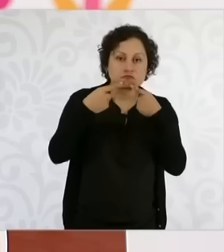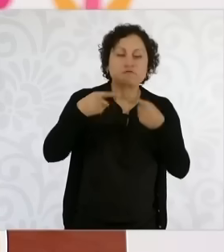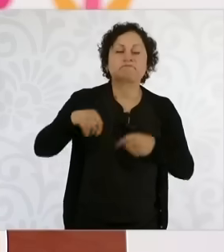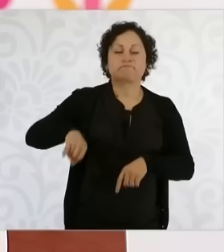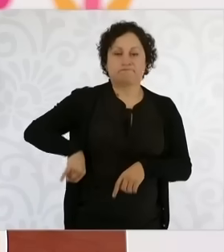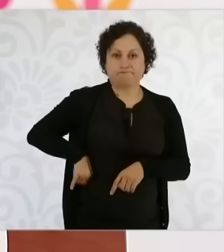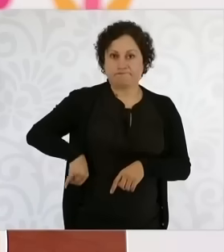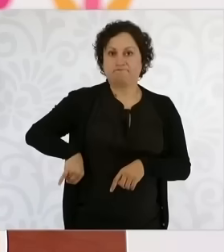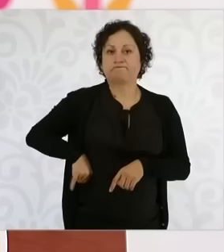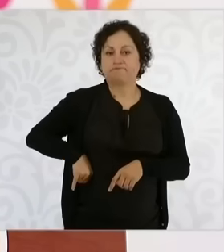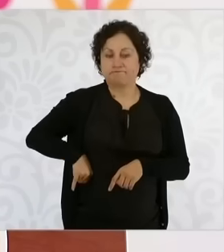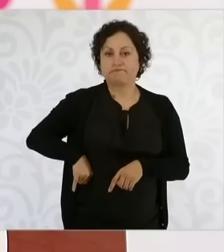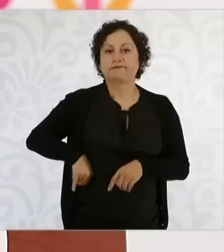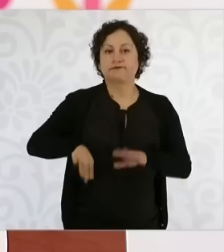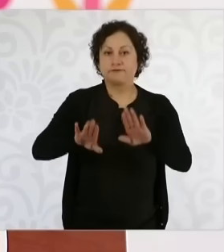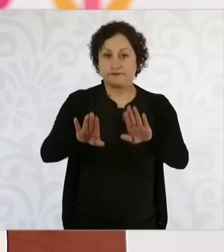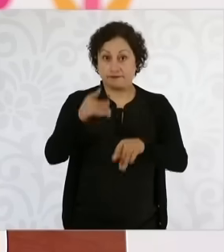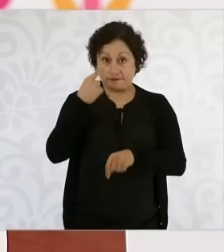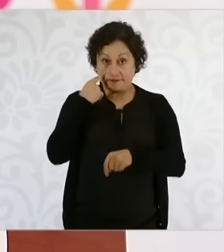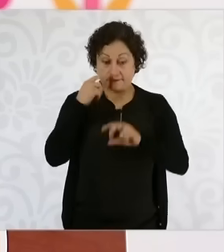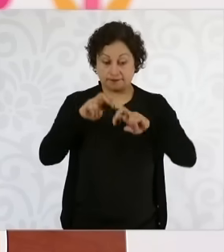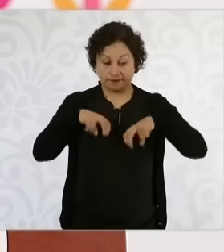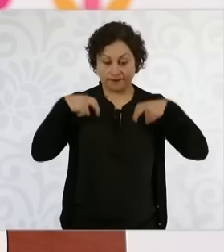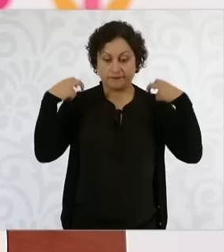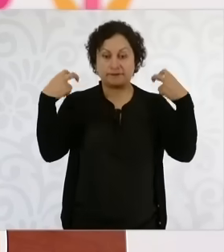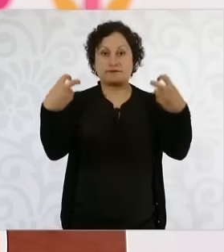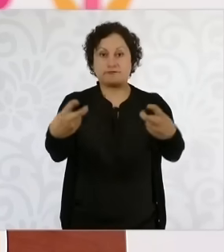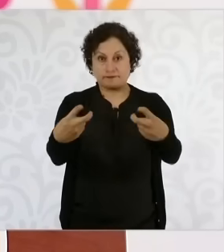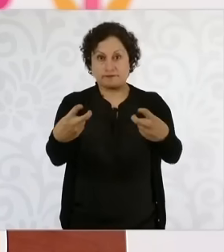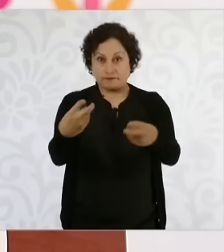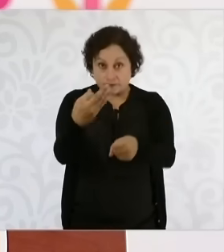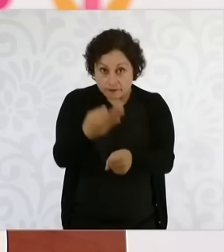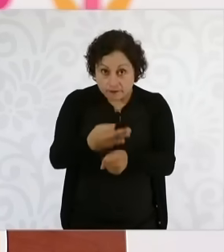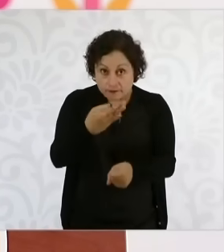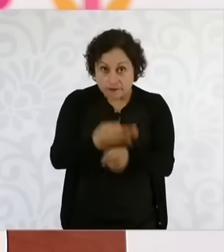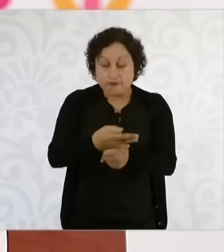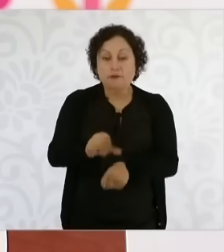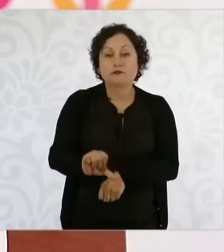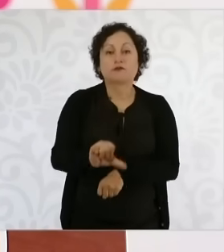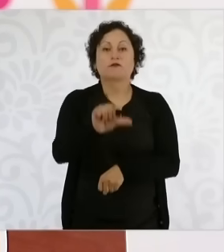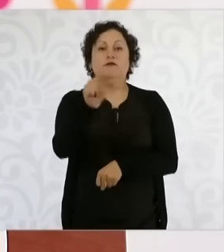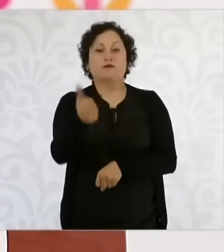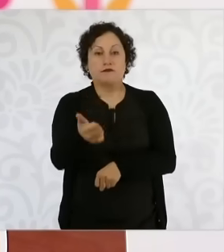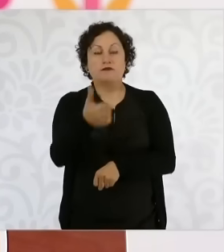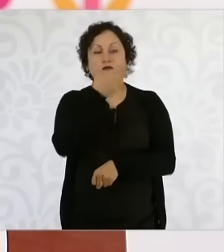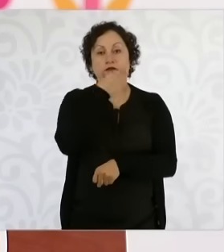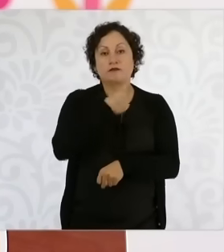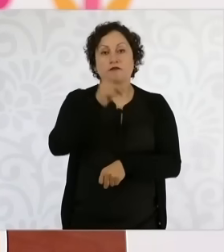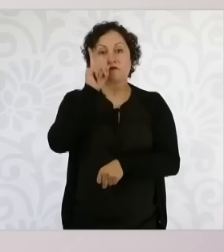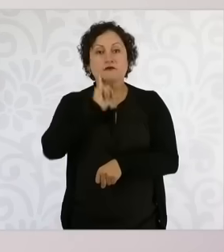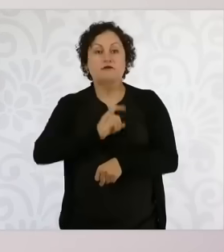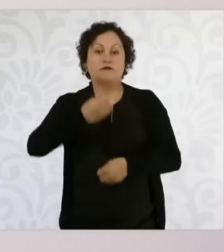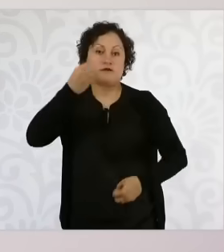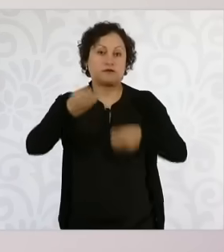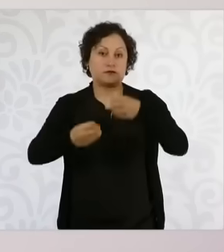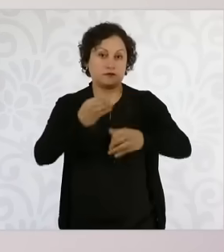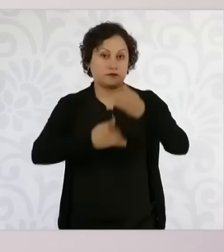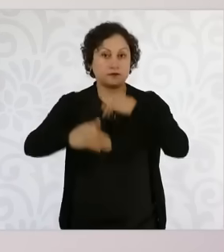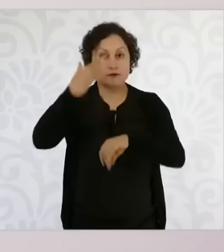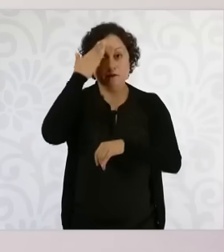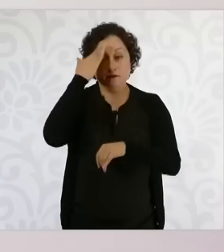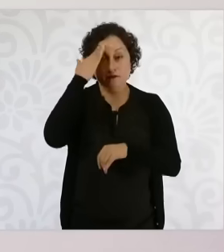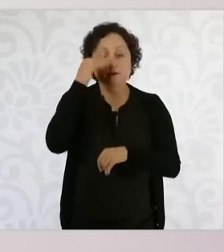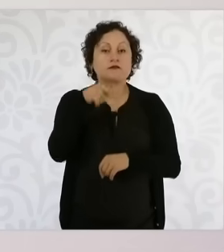Actualmente la Corte tiene 11 ministras y ministros. Para que se